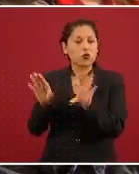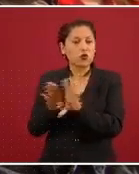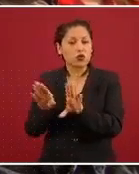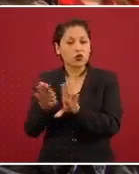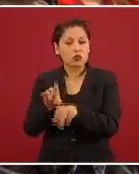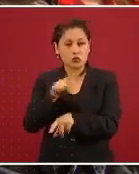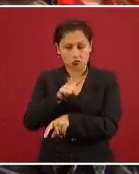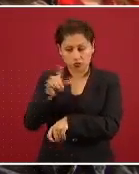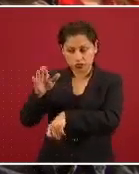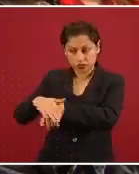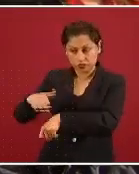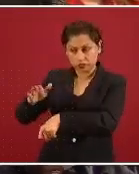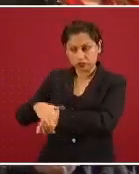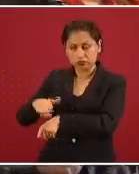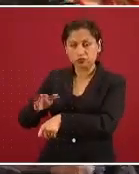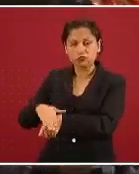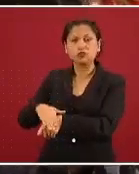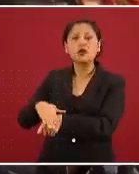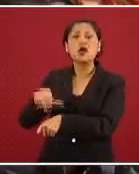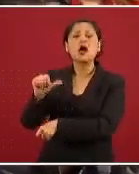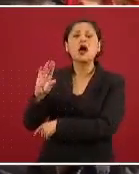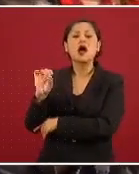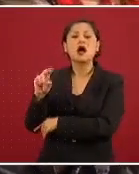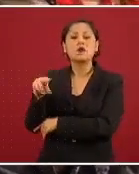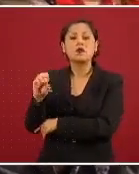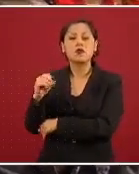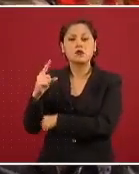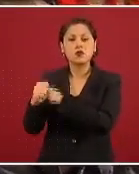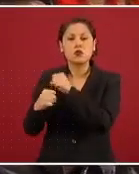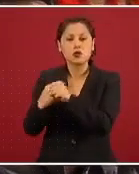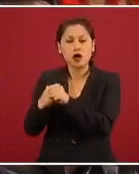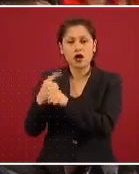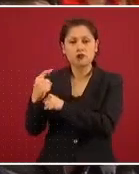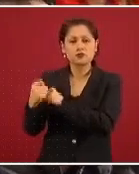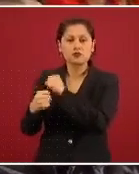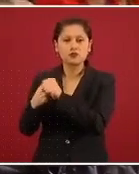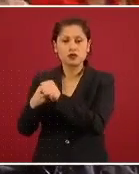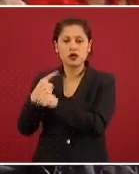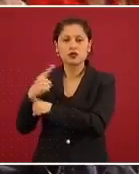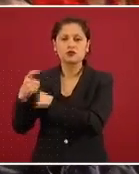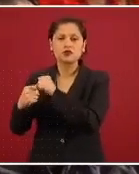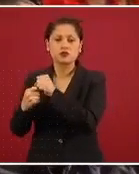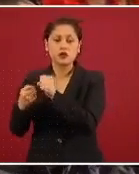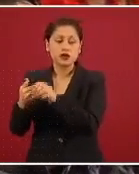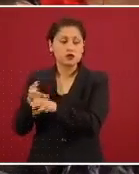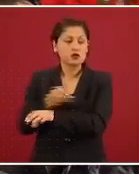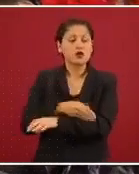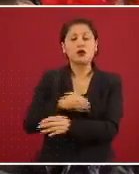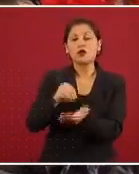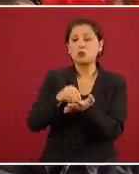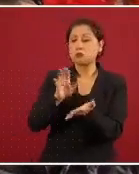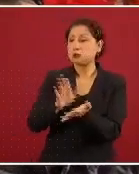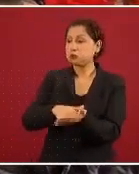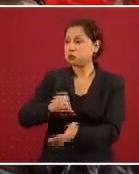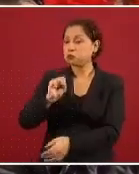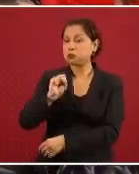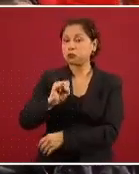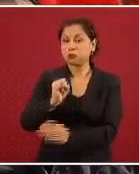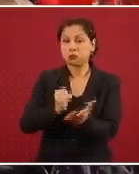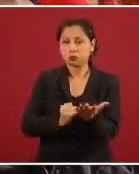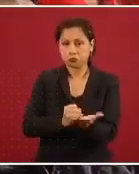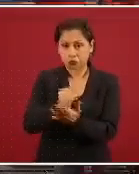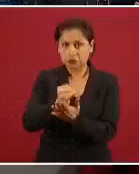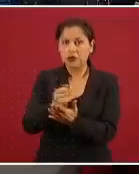estos abonos que cada año se dan, se aprueban y que son, la verdad, cantidades muy